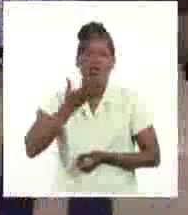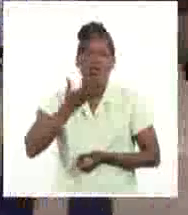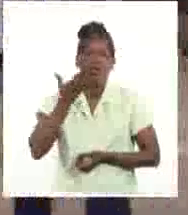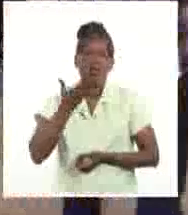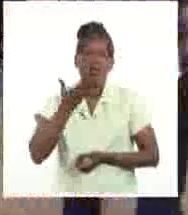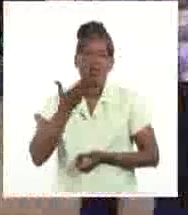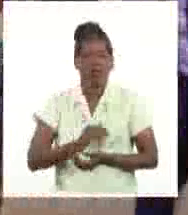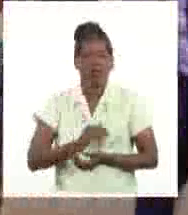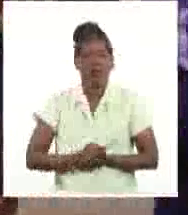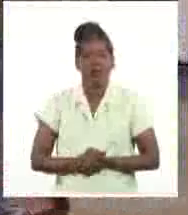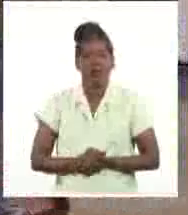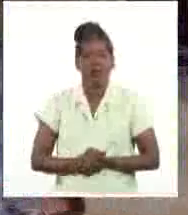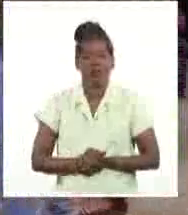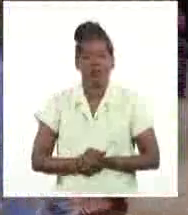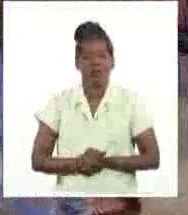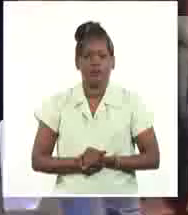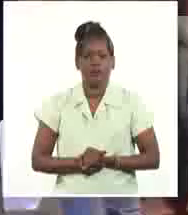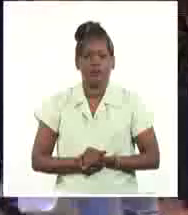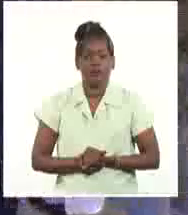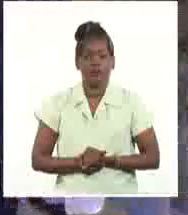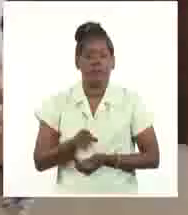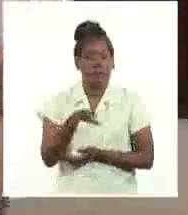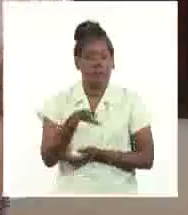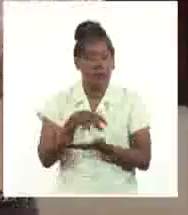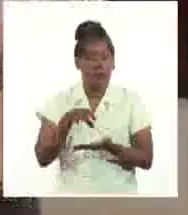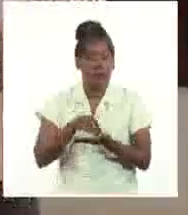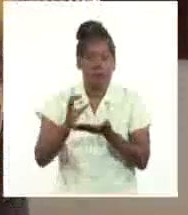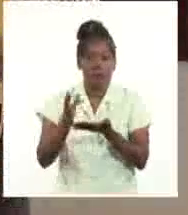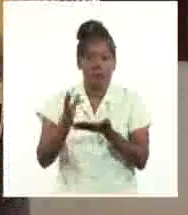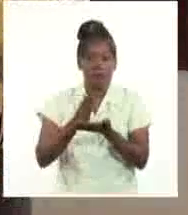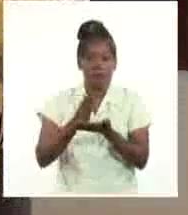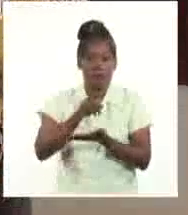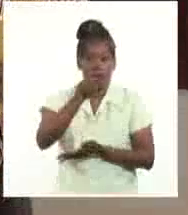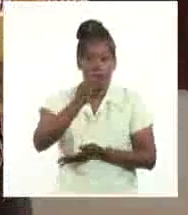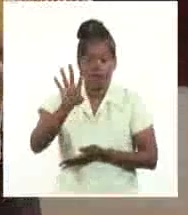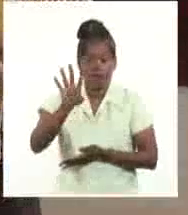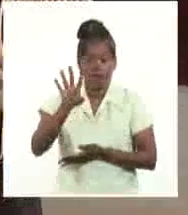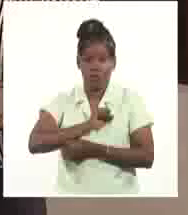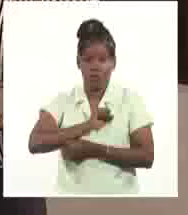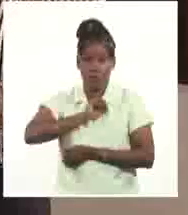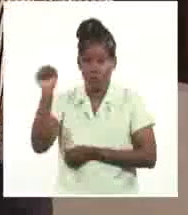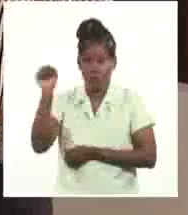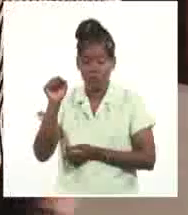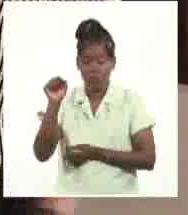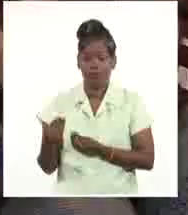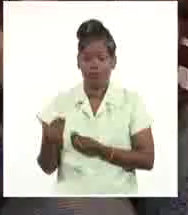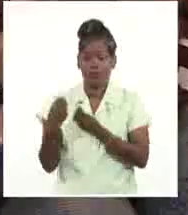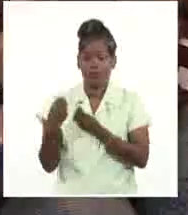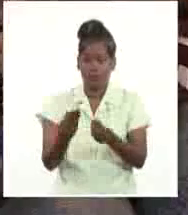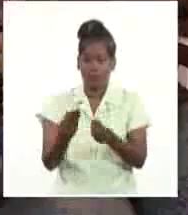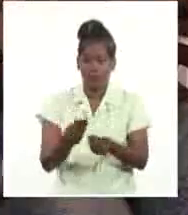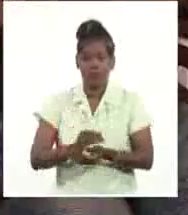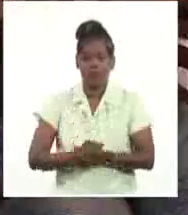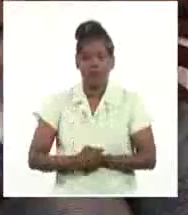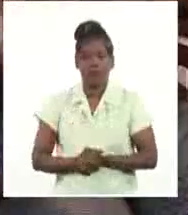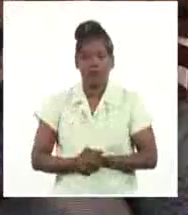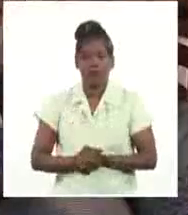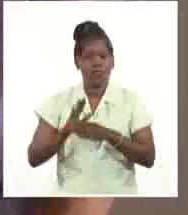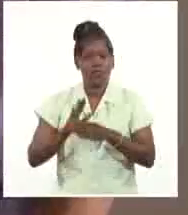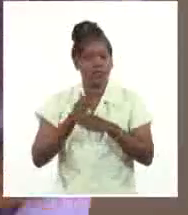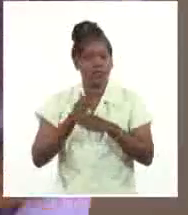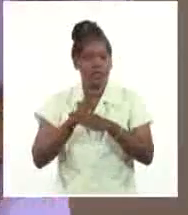contemporánea. En la edición 14 del mismo fueron galardonados los jóvenes autores Ricardo Acosta Arana, Erian Peña